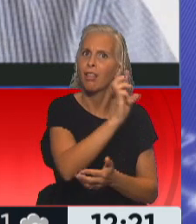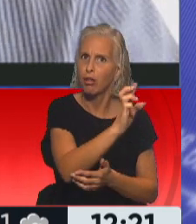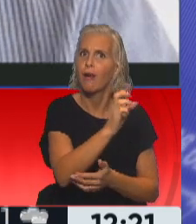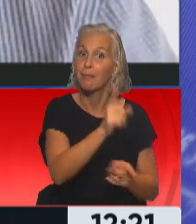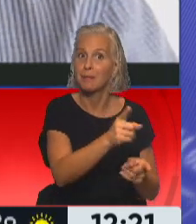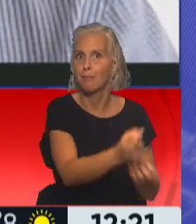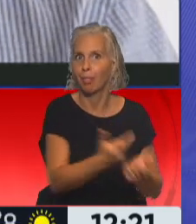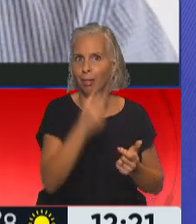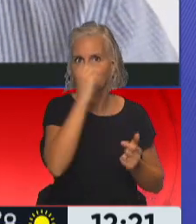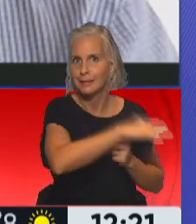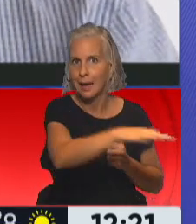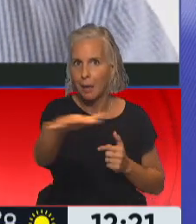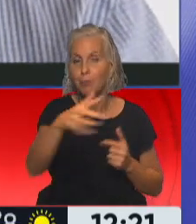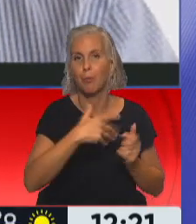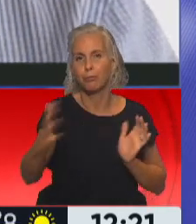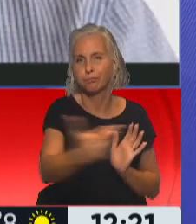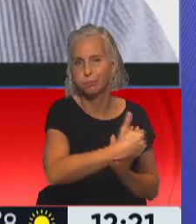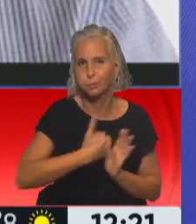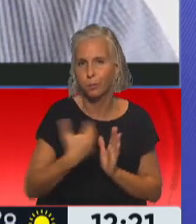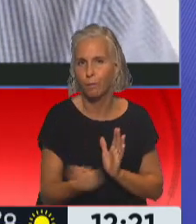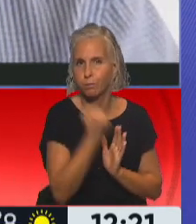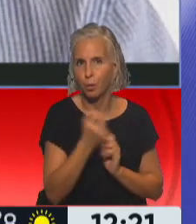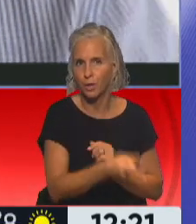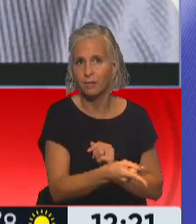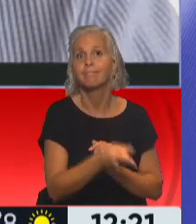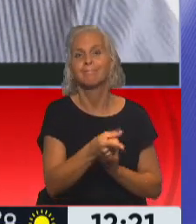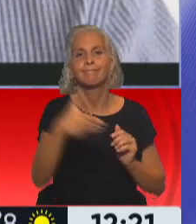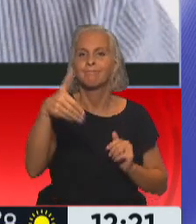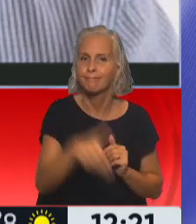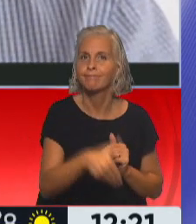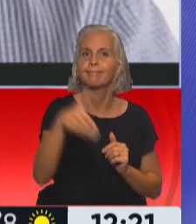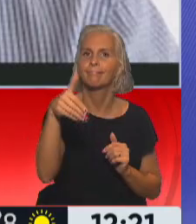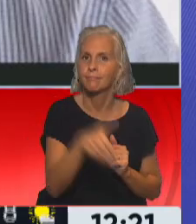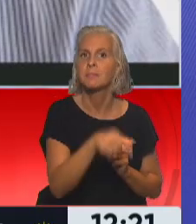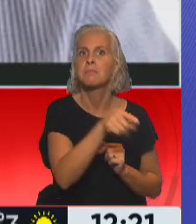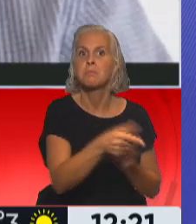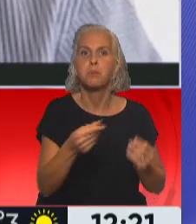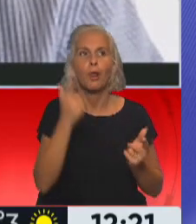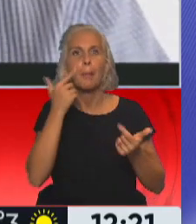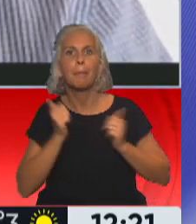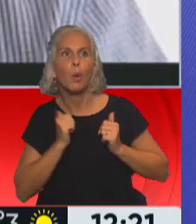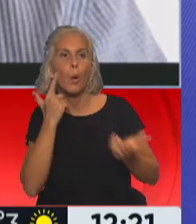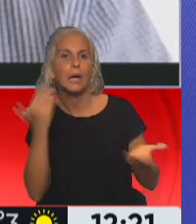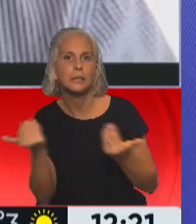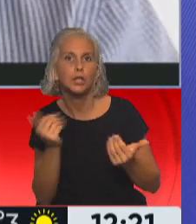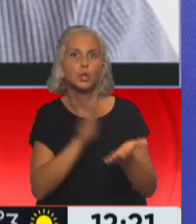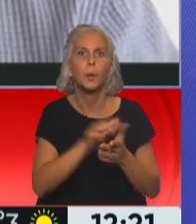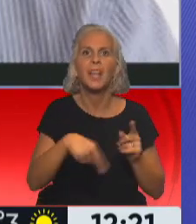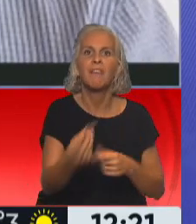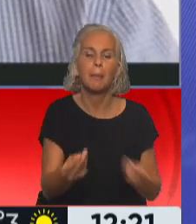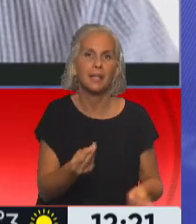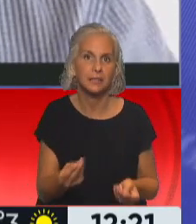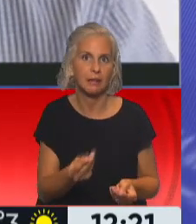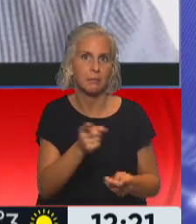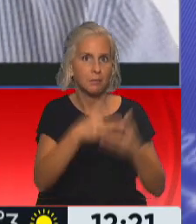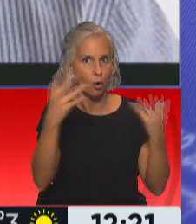parte del campo, porque es cuando tiene lugar la cosecha gruesa, esto se estuvo demorando y evidentemente por toda la especulación que había acerca de qué iba a pasar